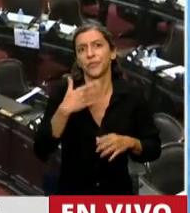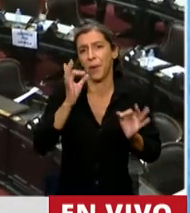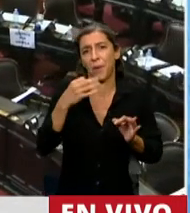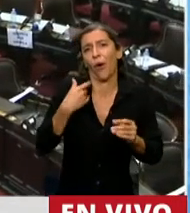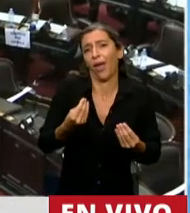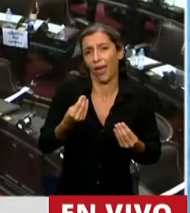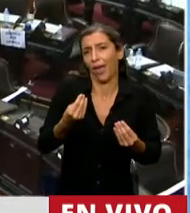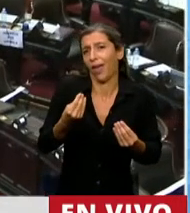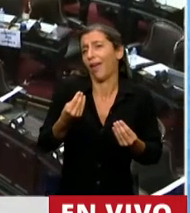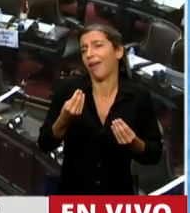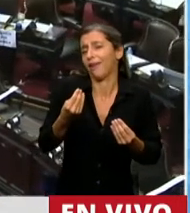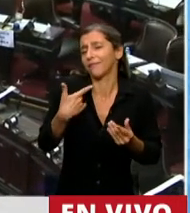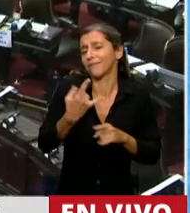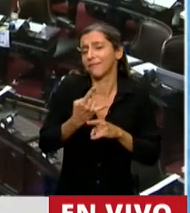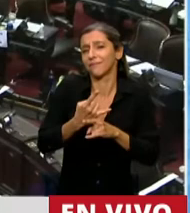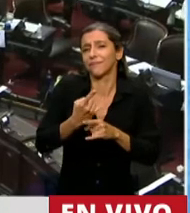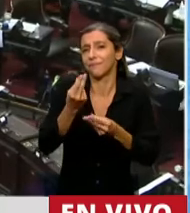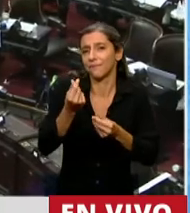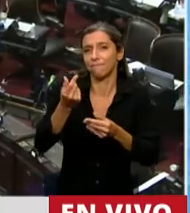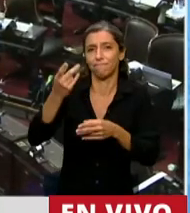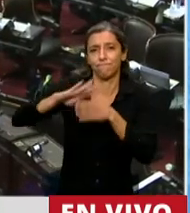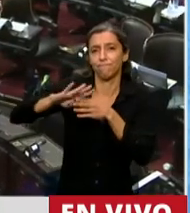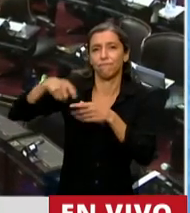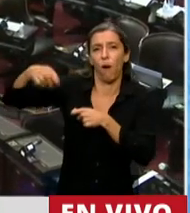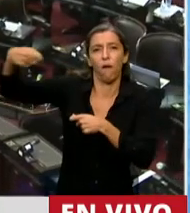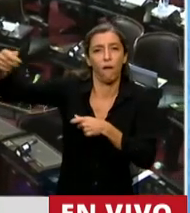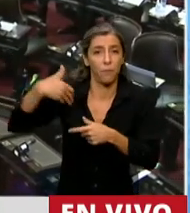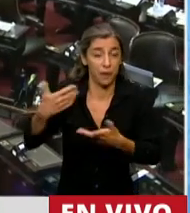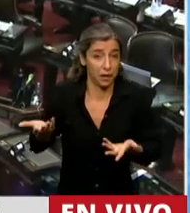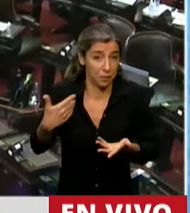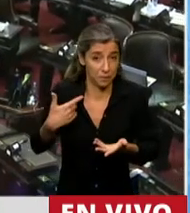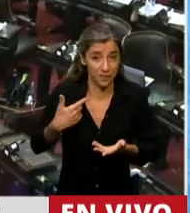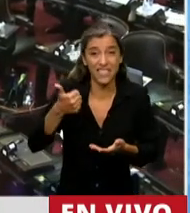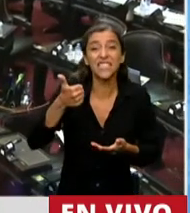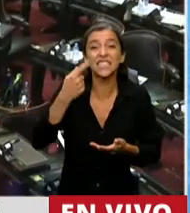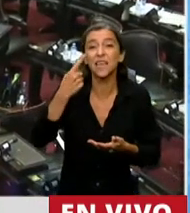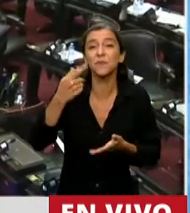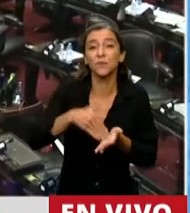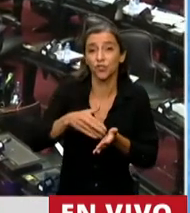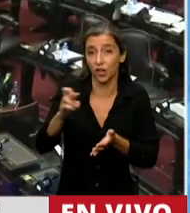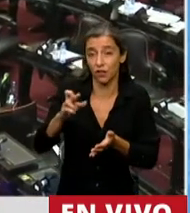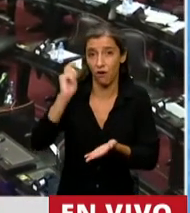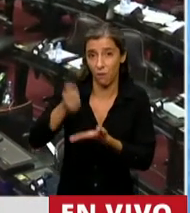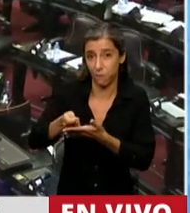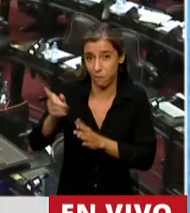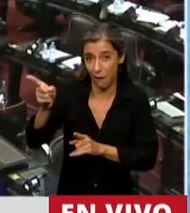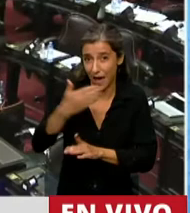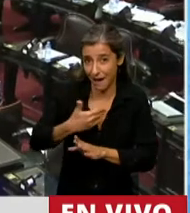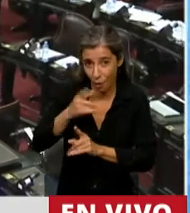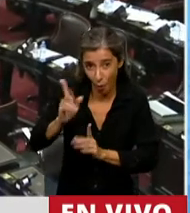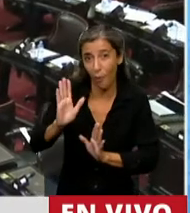reactivación. Imagínense las viviendas que se podrían haber hecho con los 6,000 millones de dólares que pagó el gobierno de que asumió de deuda